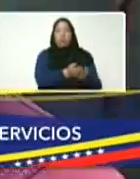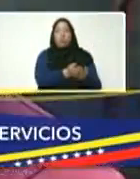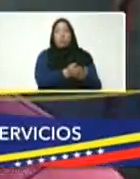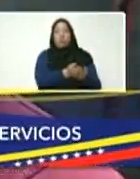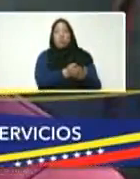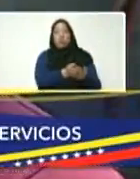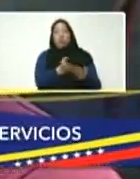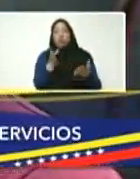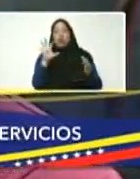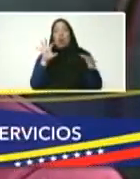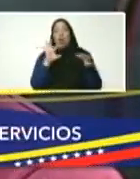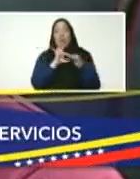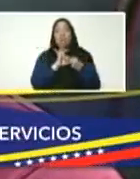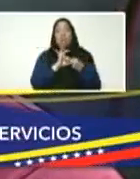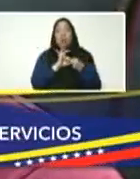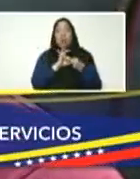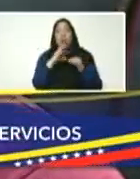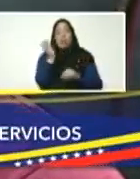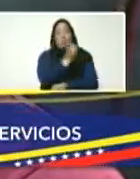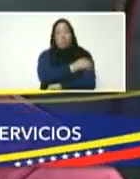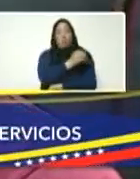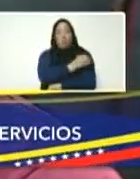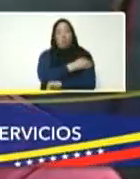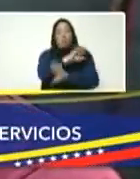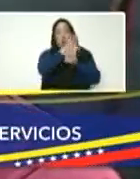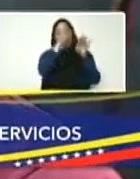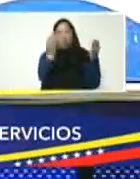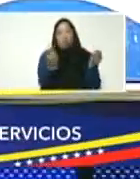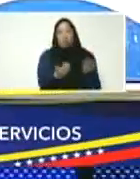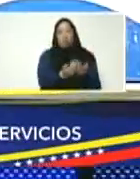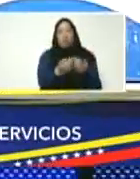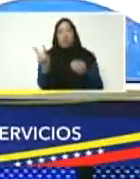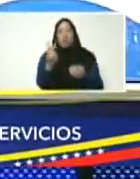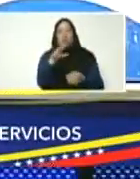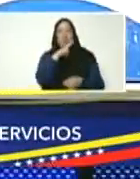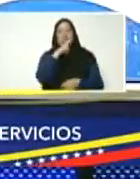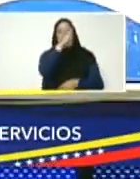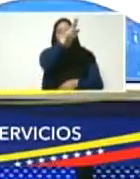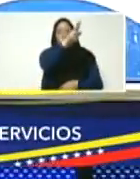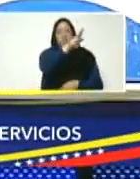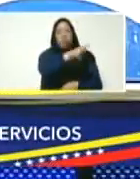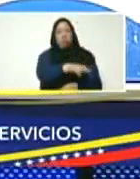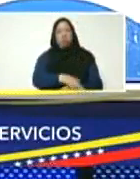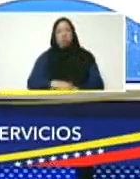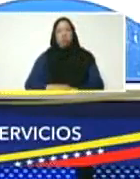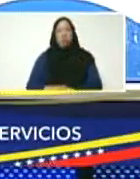Y los aliados de la derecha golpista en el mundo. Venezuela es un país horrible.